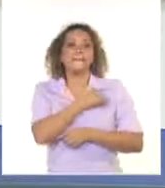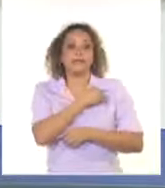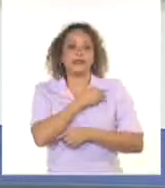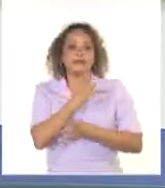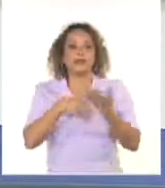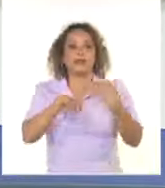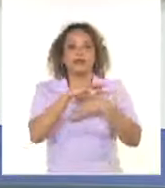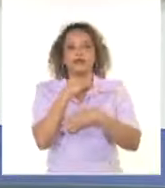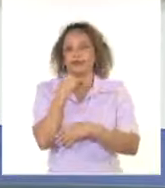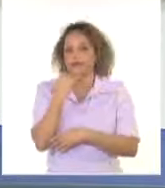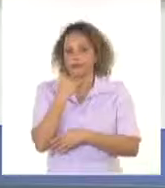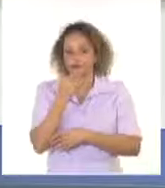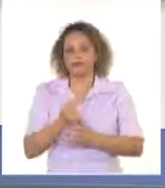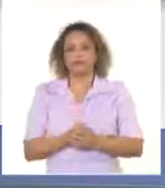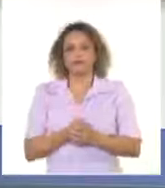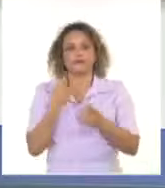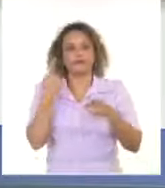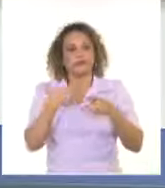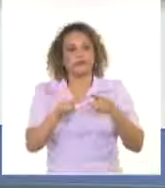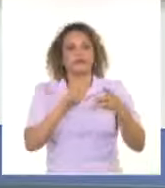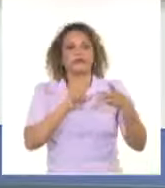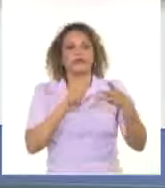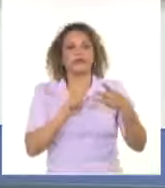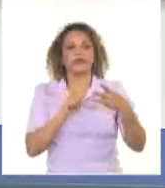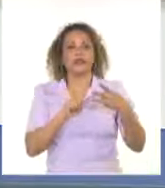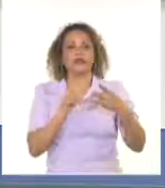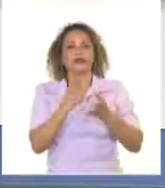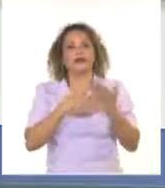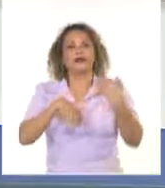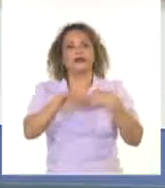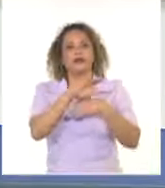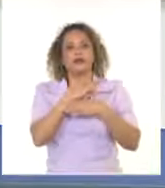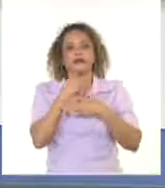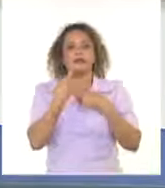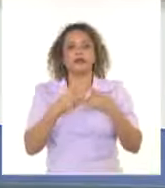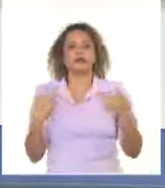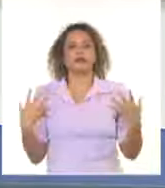así como el compañero Gerardo Peñalver Portal, ministro interino de Relaciones Exteriores.